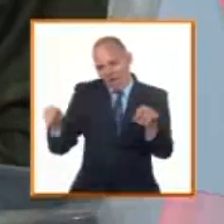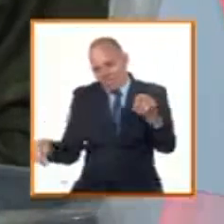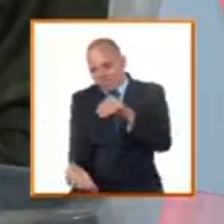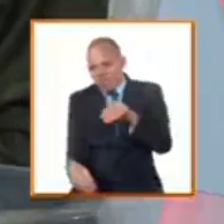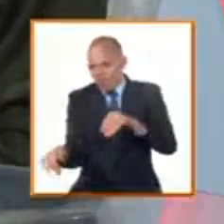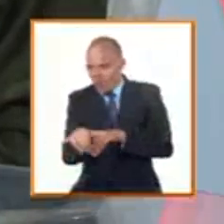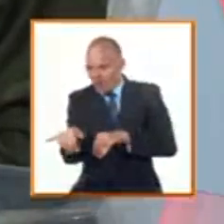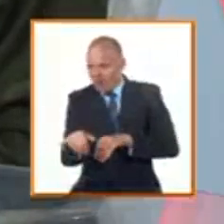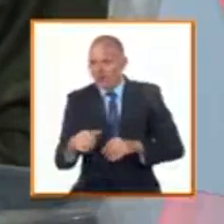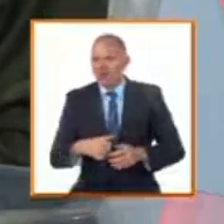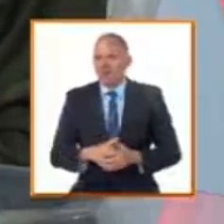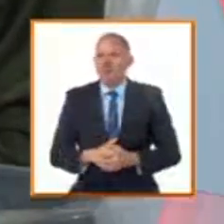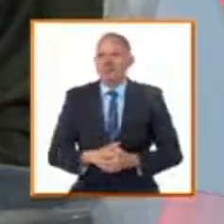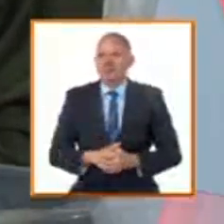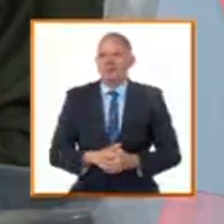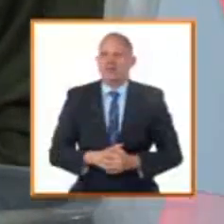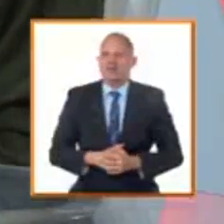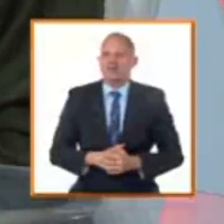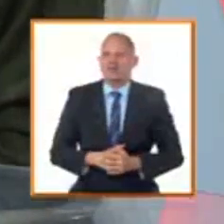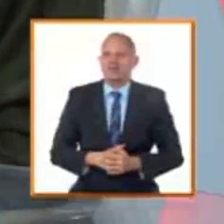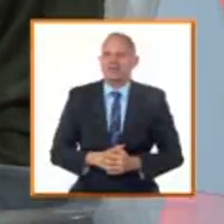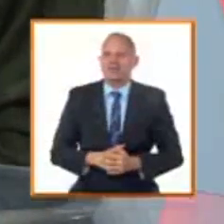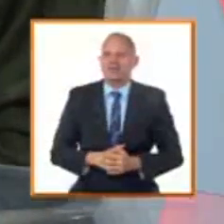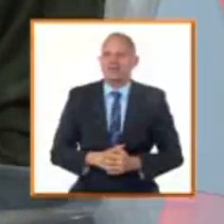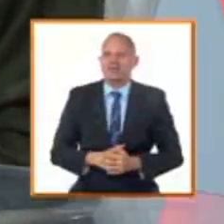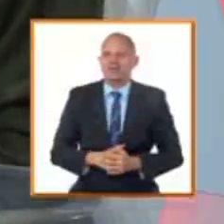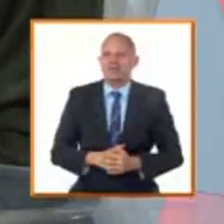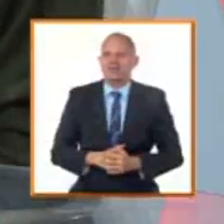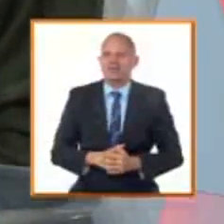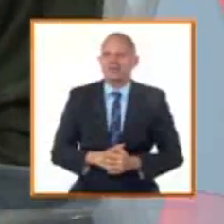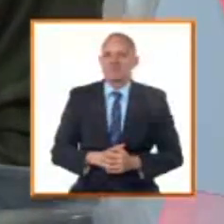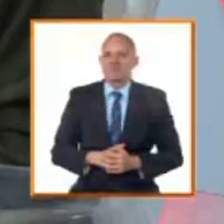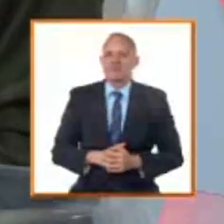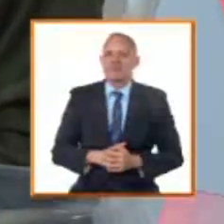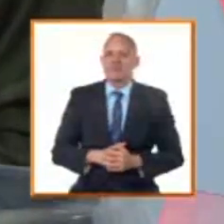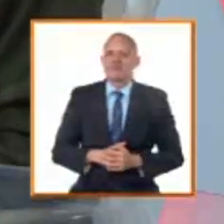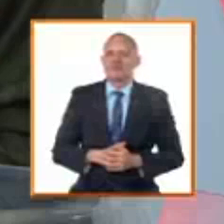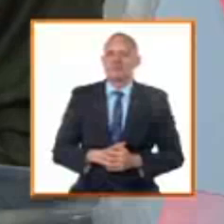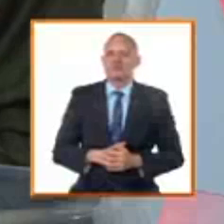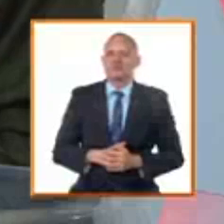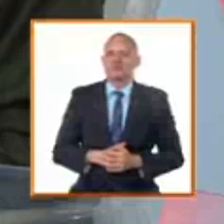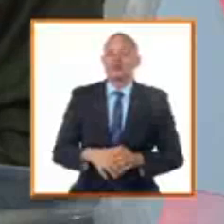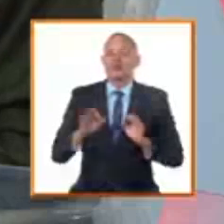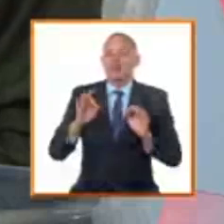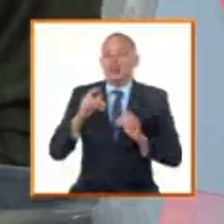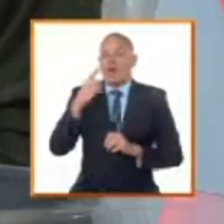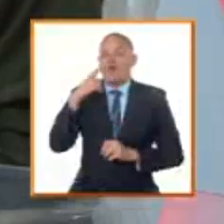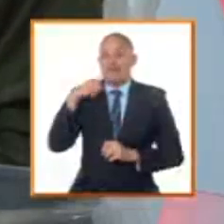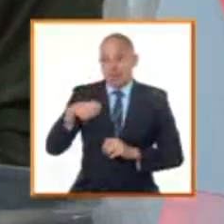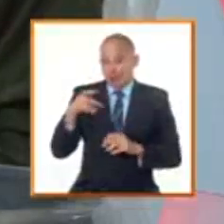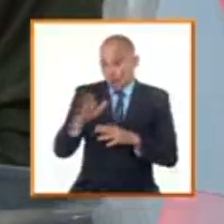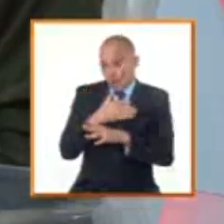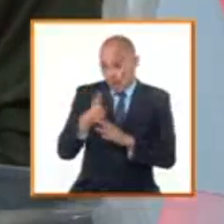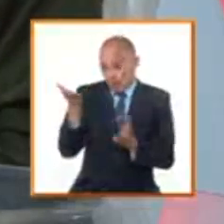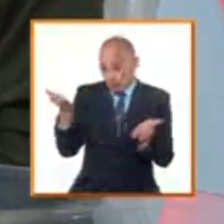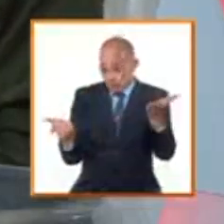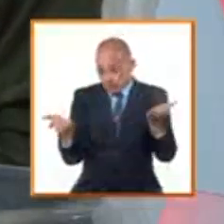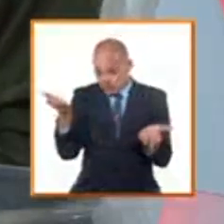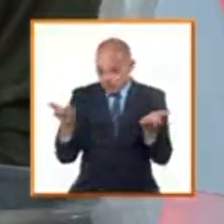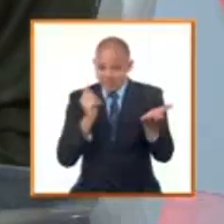país es el cannabis sintético. Esta droga sintética es 100 veces superior a la marihuana, con un alto poder